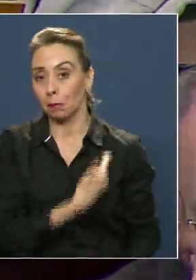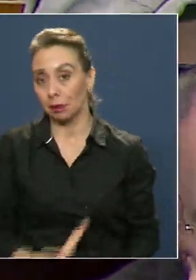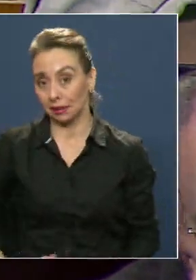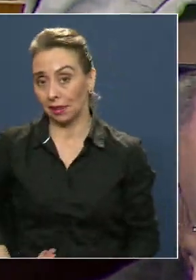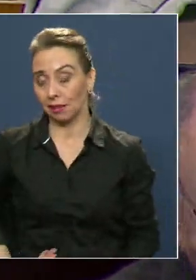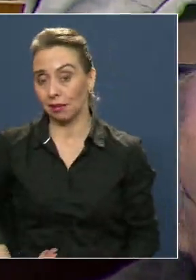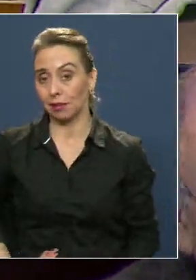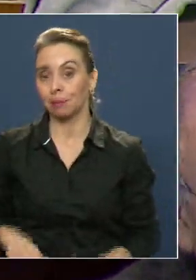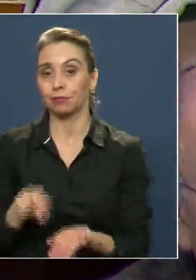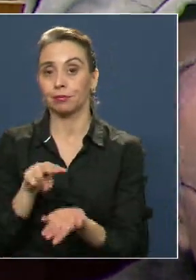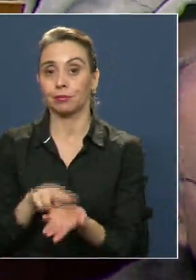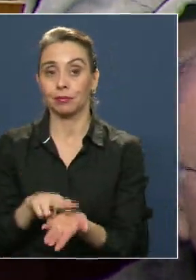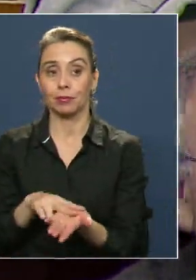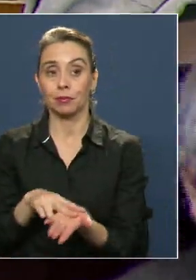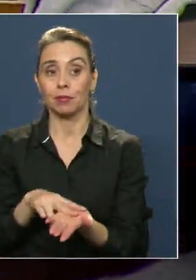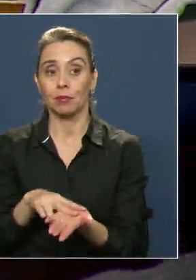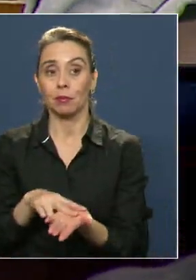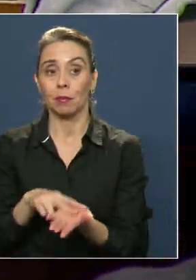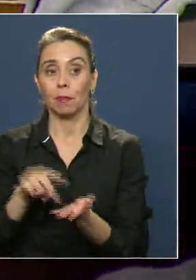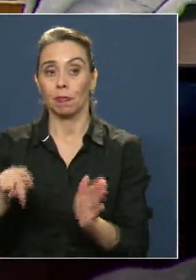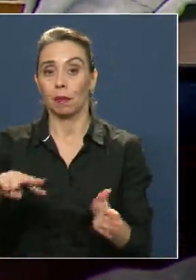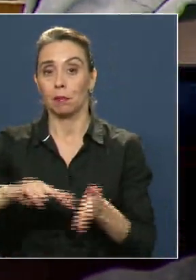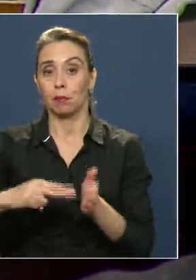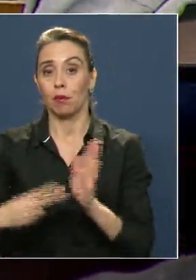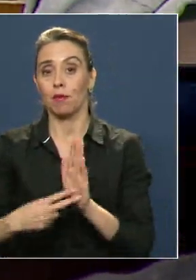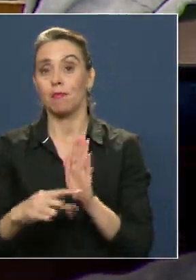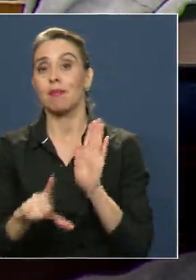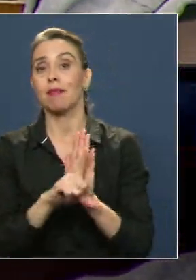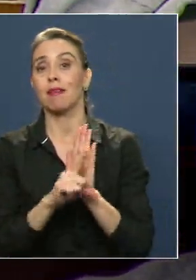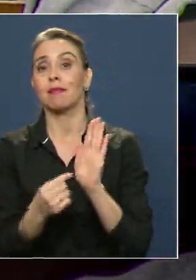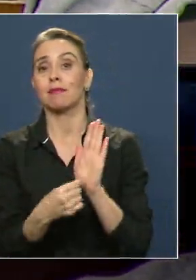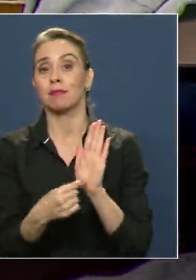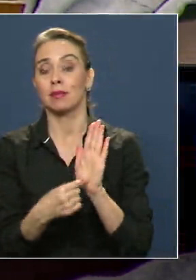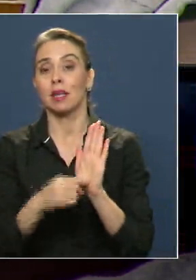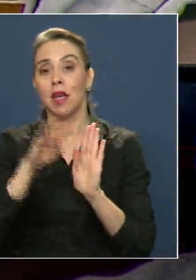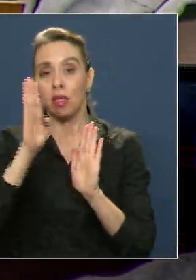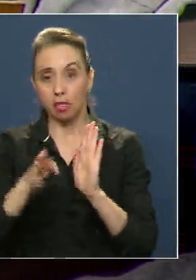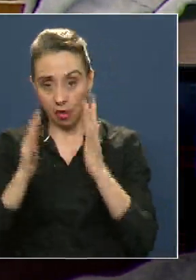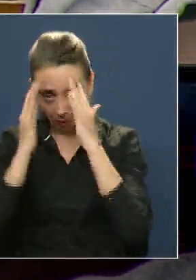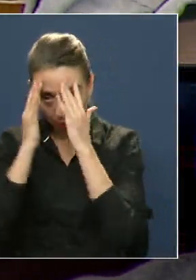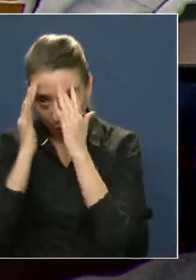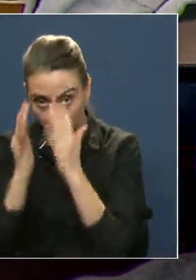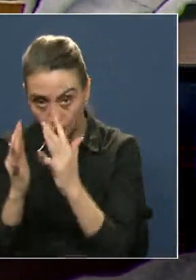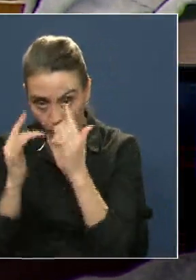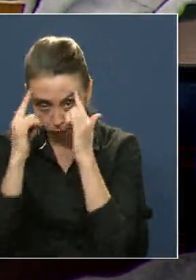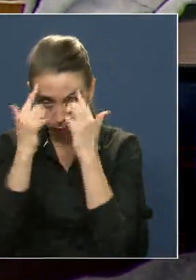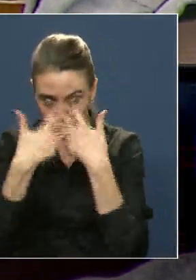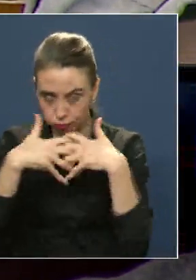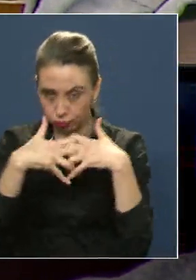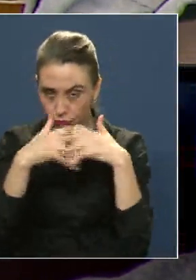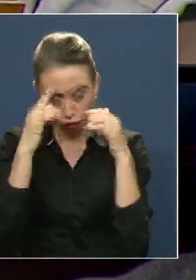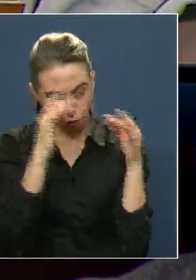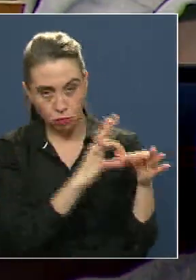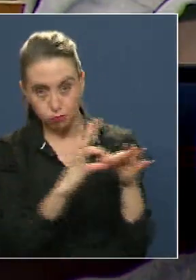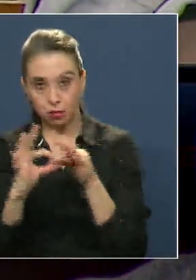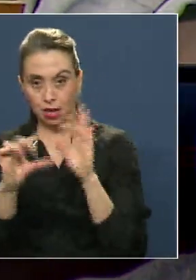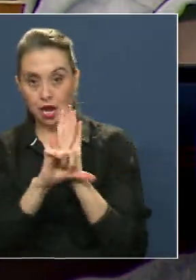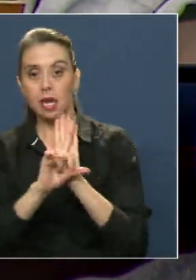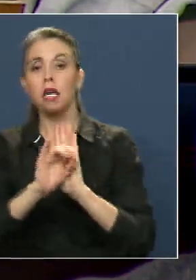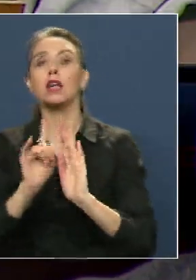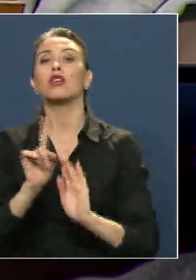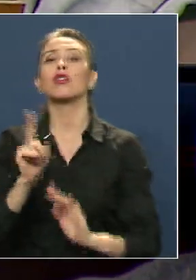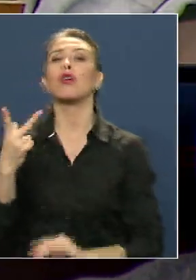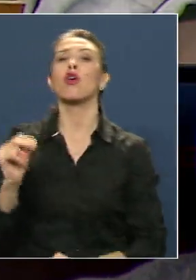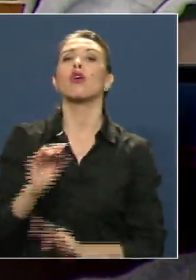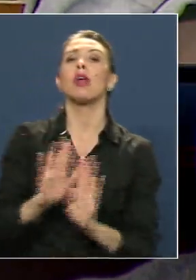ciertamente que estamos ante un problema jurídico que debe ser atendido con racionalidad jurídica y no solo con retórica, como decían